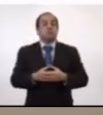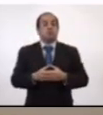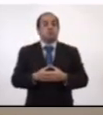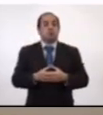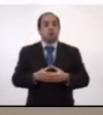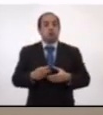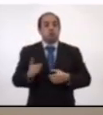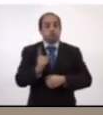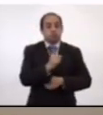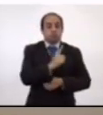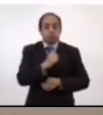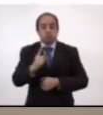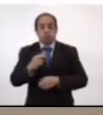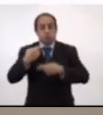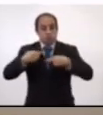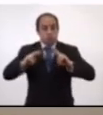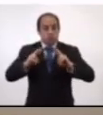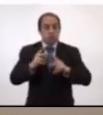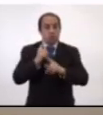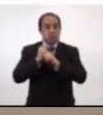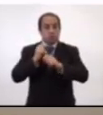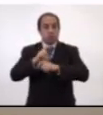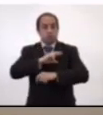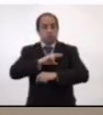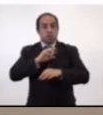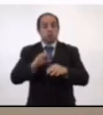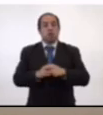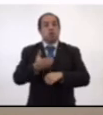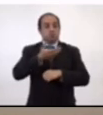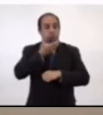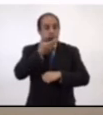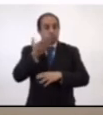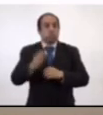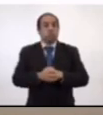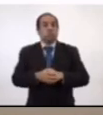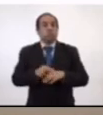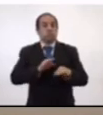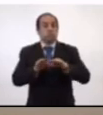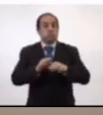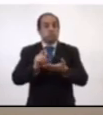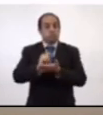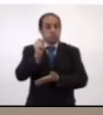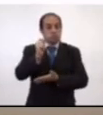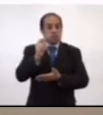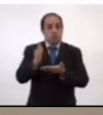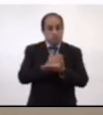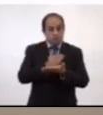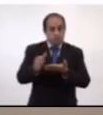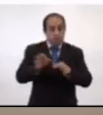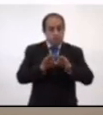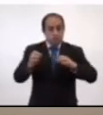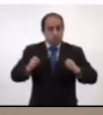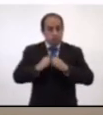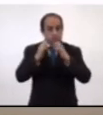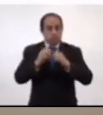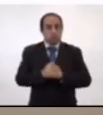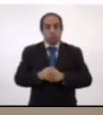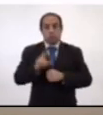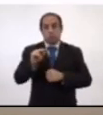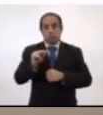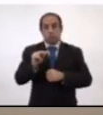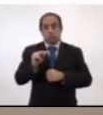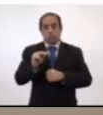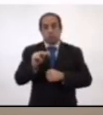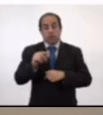representantes del transporte concesionado que tradicionalmente opera en Tláhuac, es decir, adicional a lo que está operando de forma emergente, no han dejado de operar algunas de